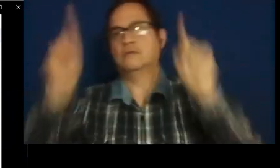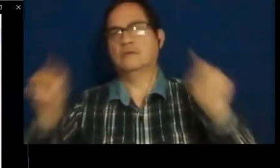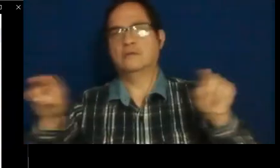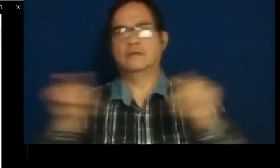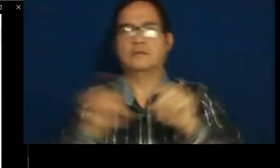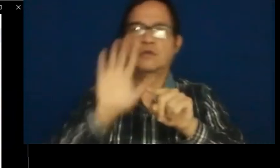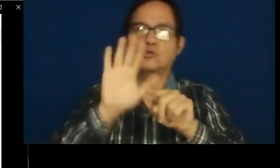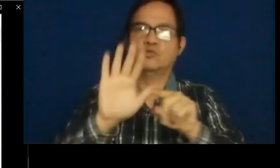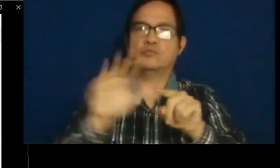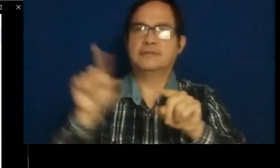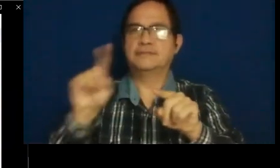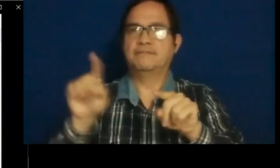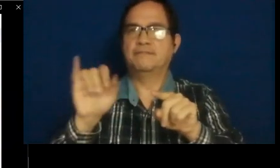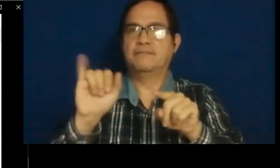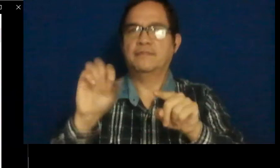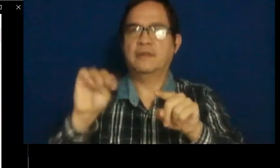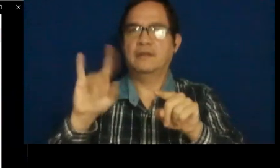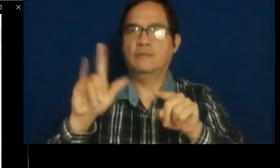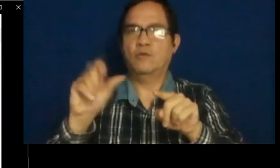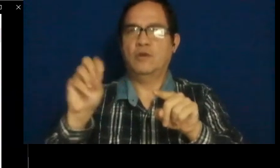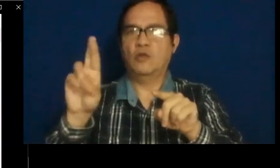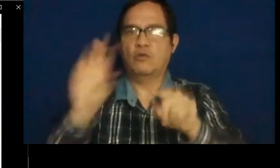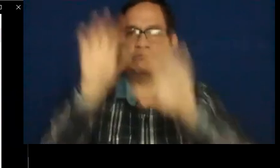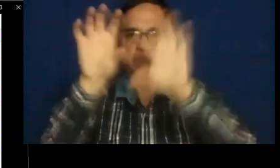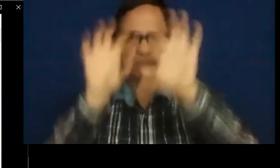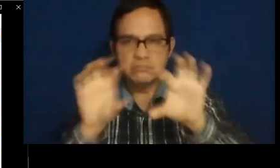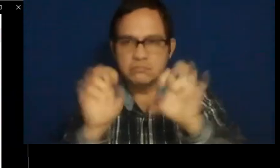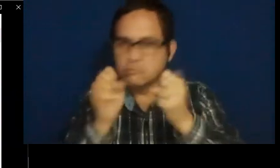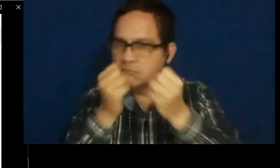del simulador, igual ya se los voy a mostrar también cómo funciona,